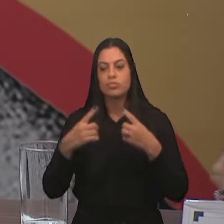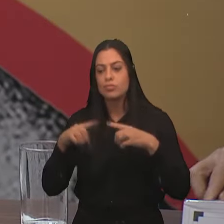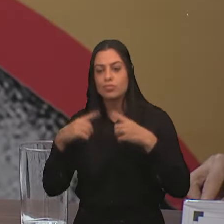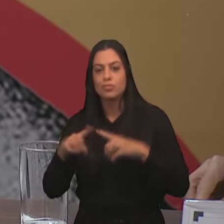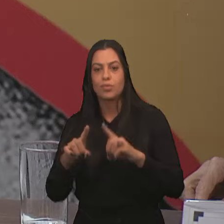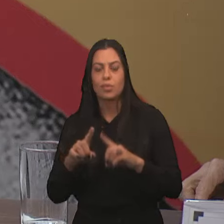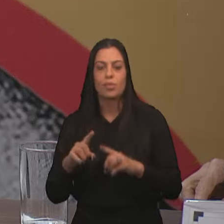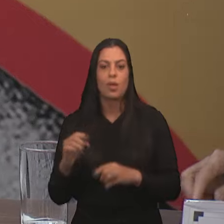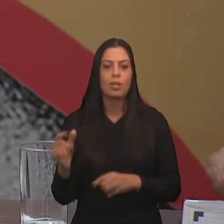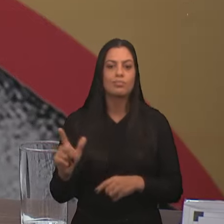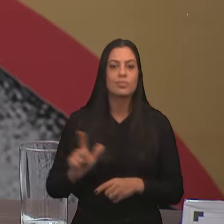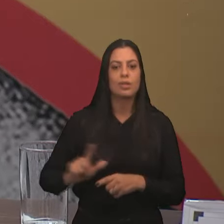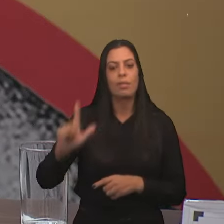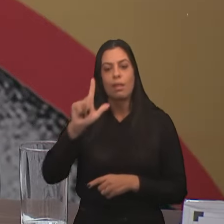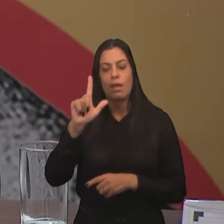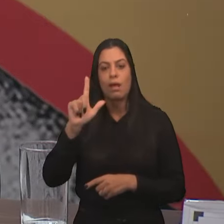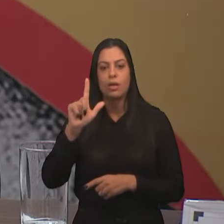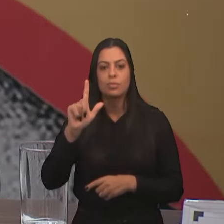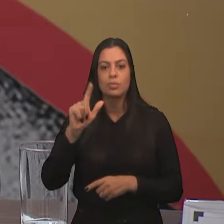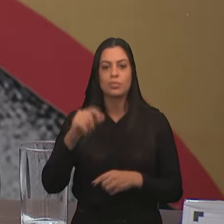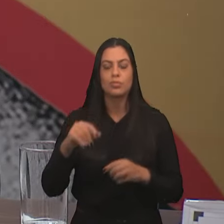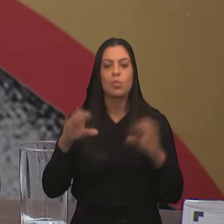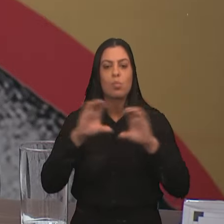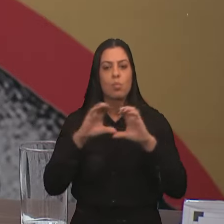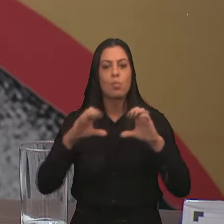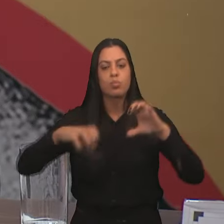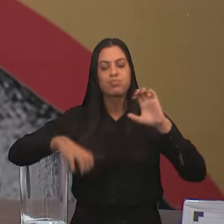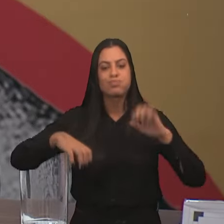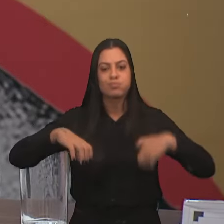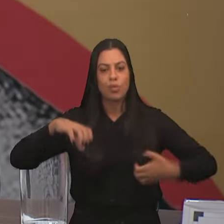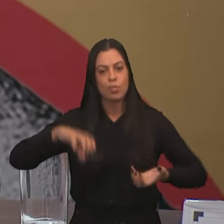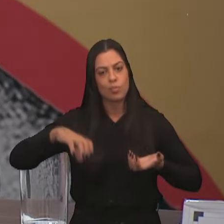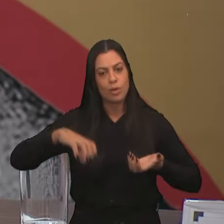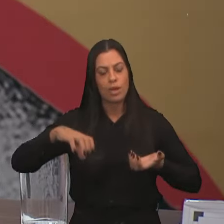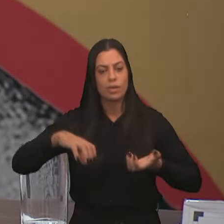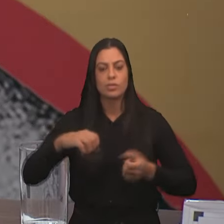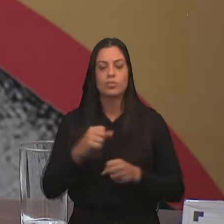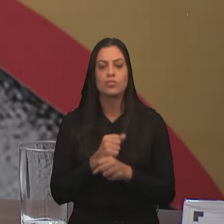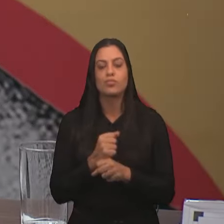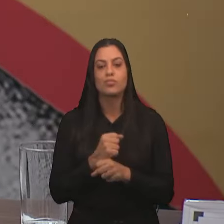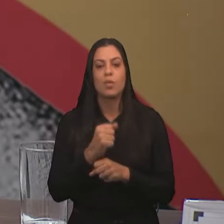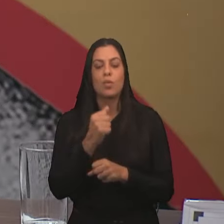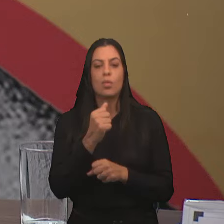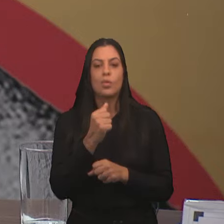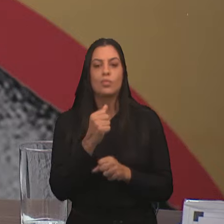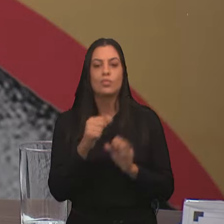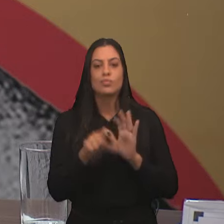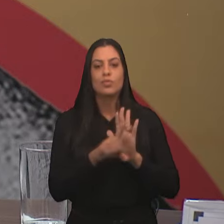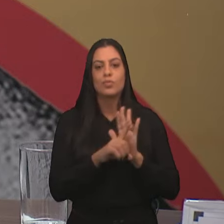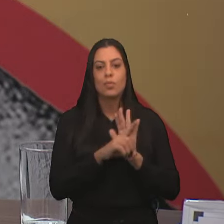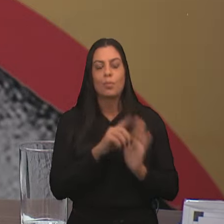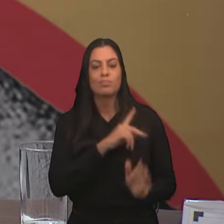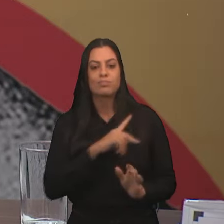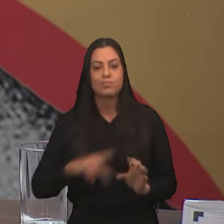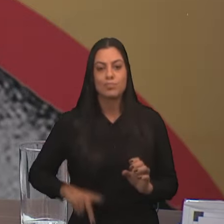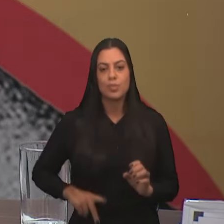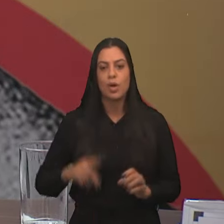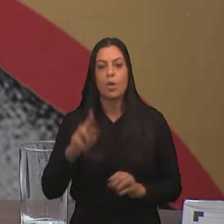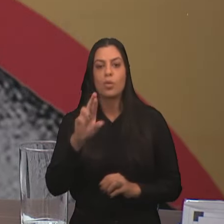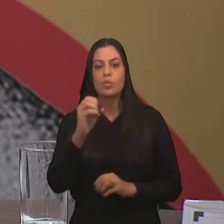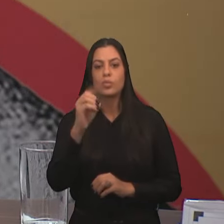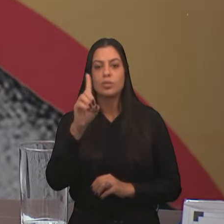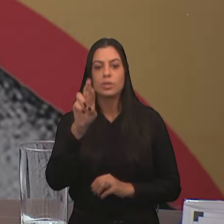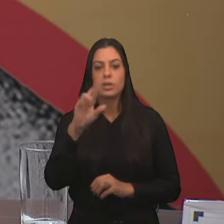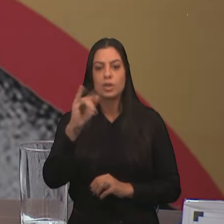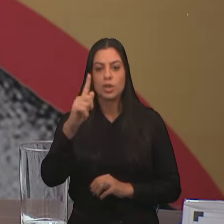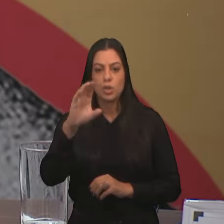siendo lideradas por el Parlamento a través de PL 2338, proyecto de ley de autoría del presidente Rodrigo